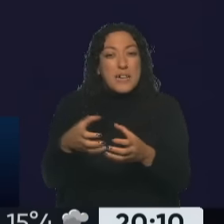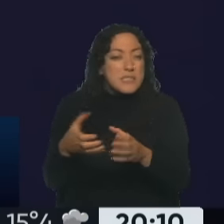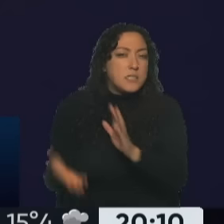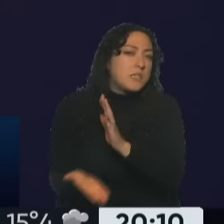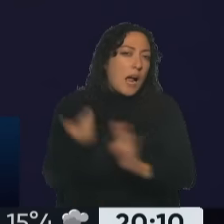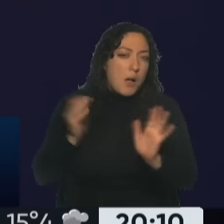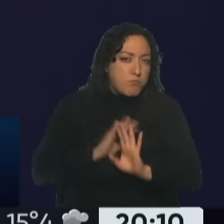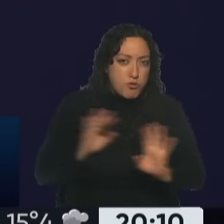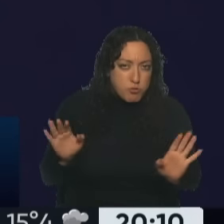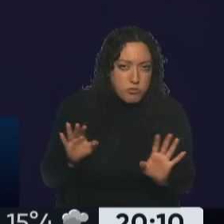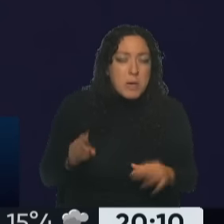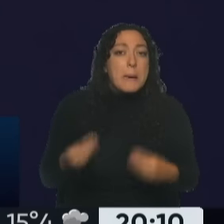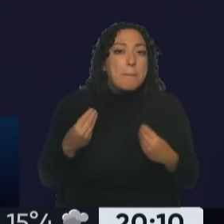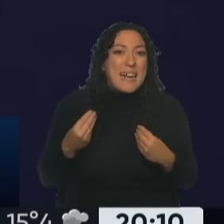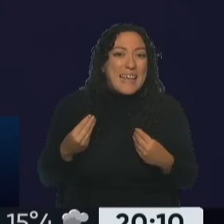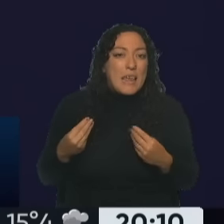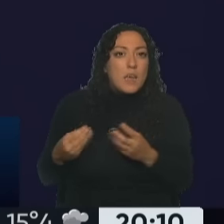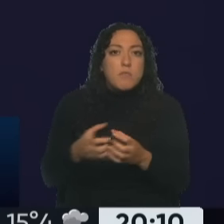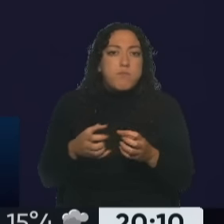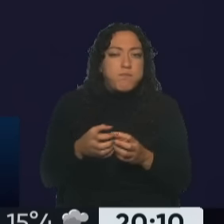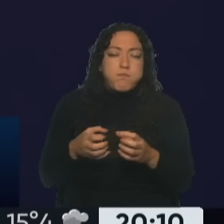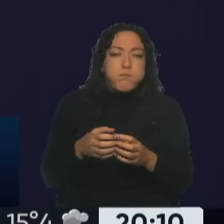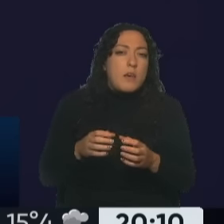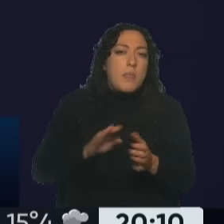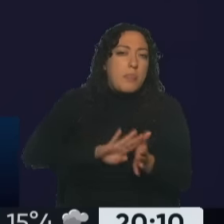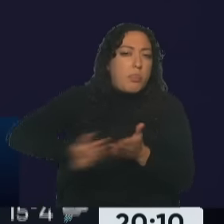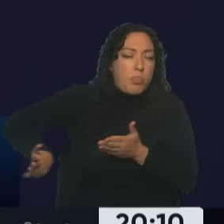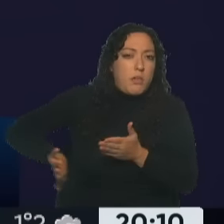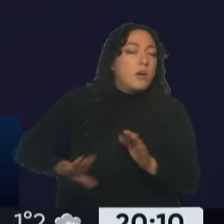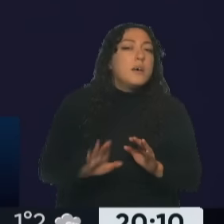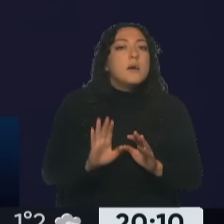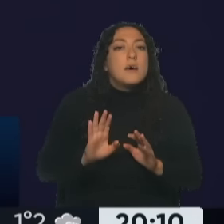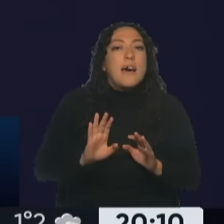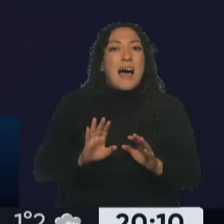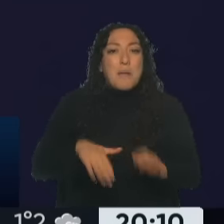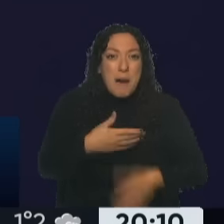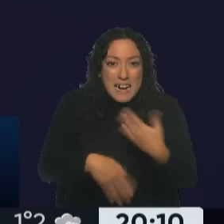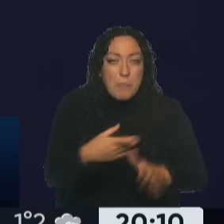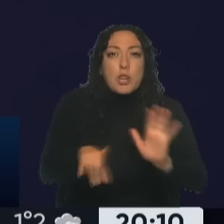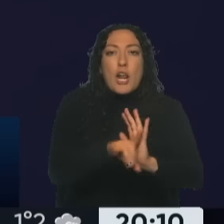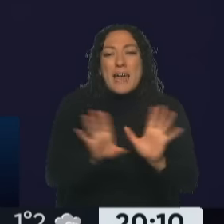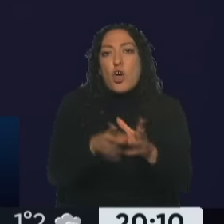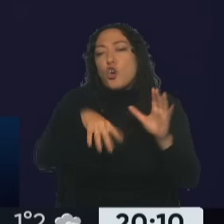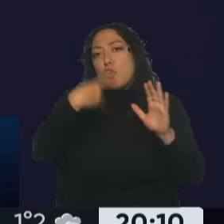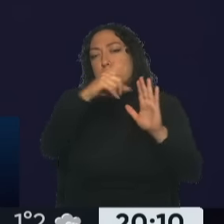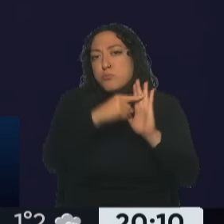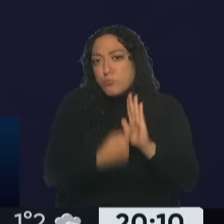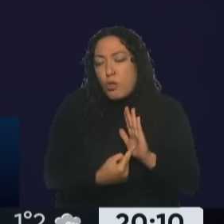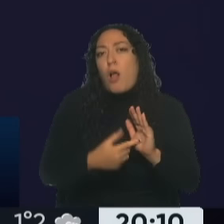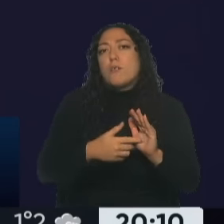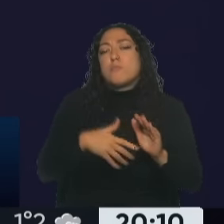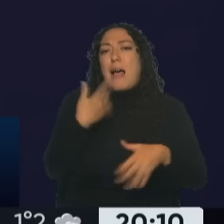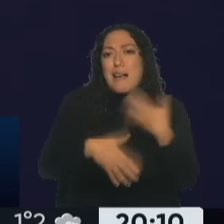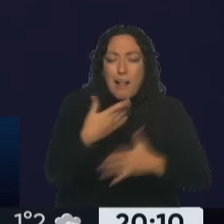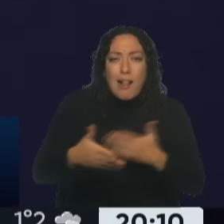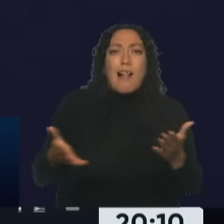de facilitar y acelerar su aprobación creemos que como dije Esto va